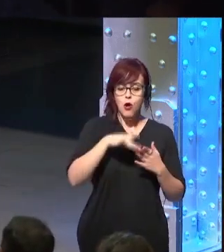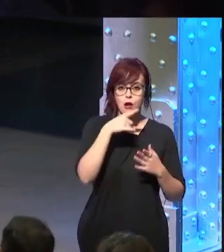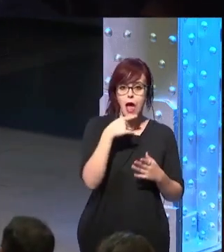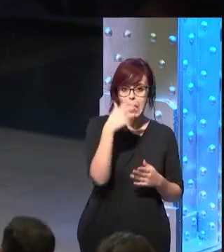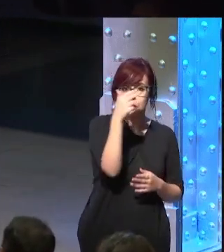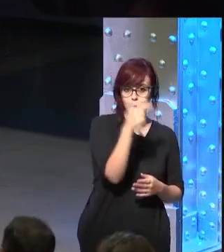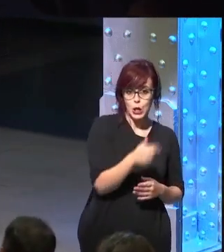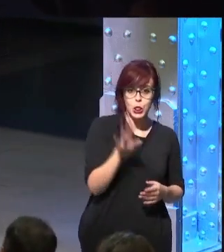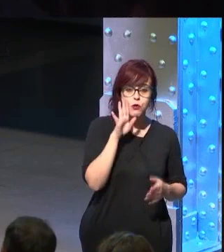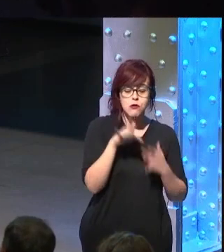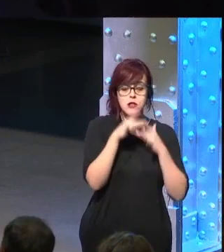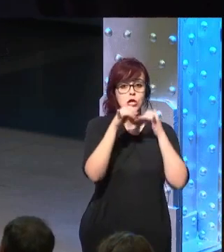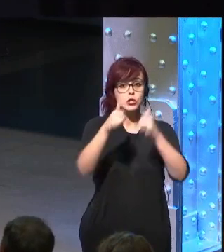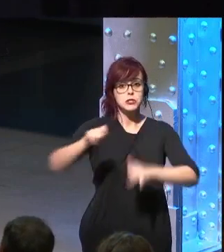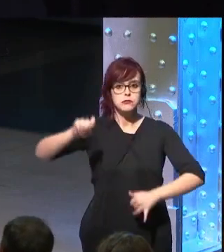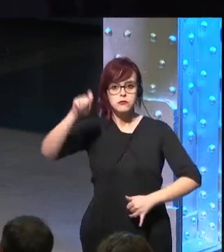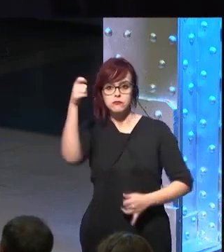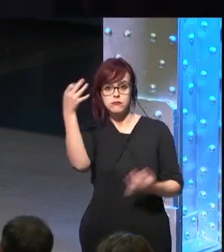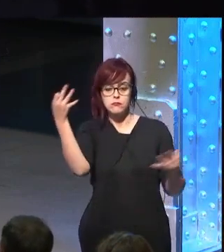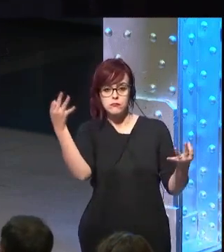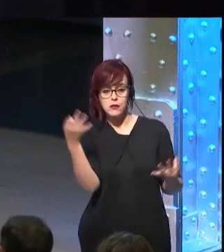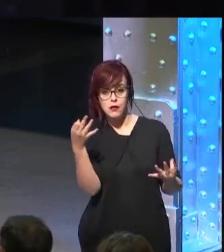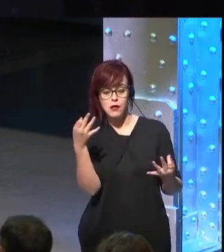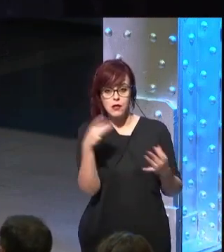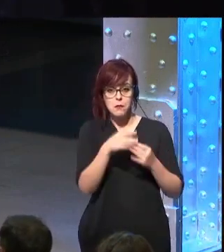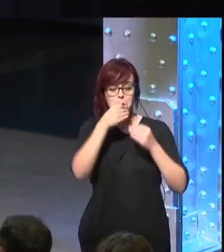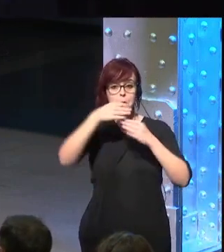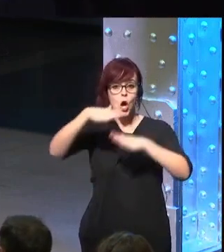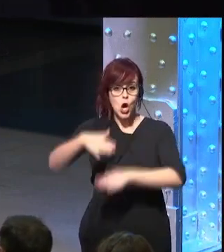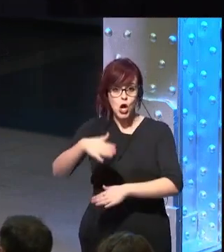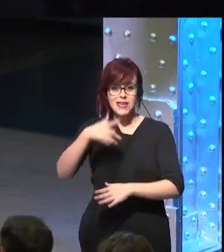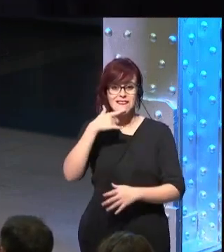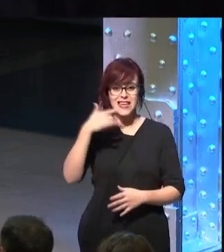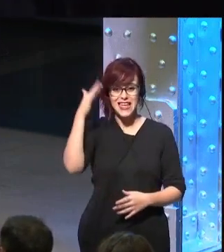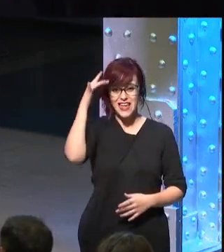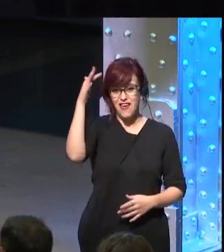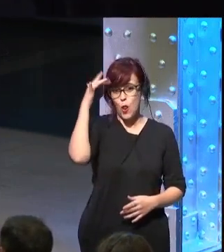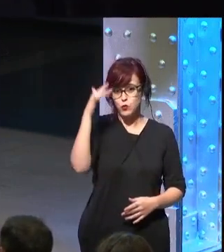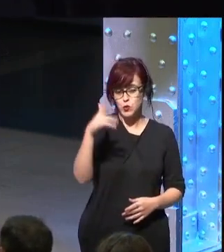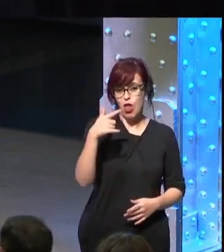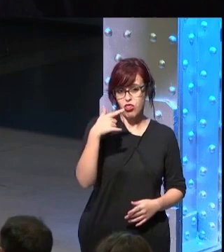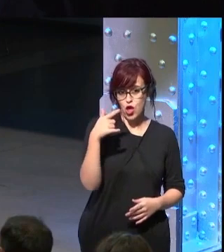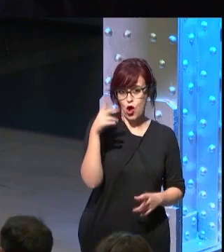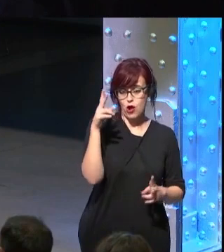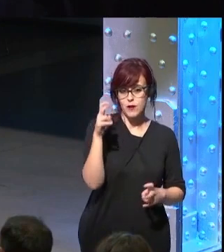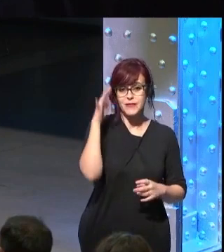cómo ese mito recae en Ilustración, y esa Ilustración que